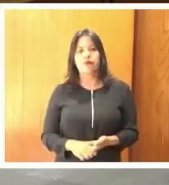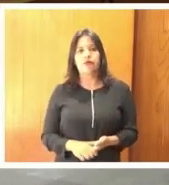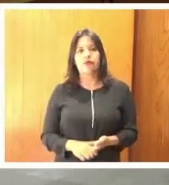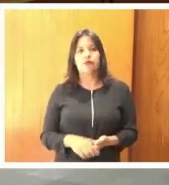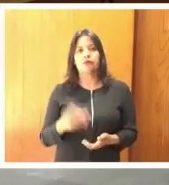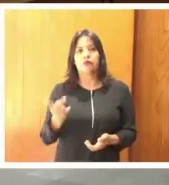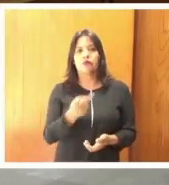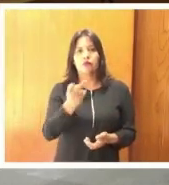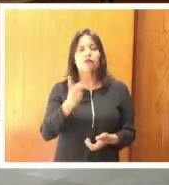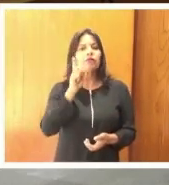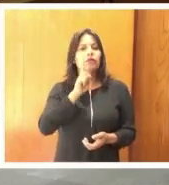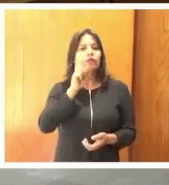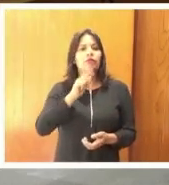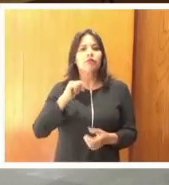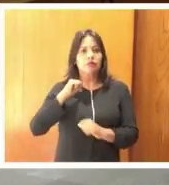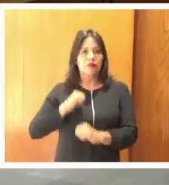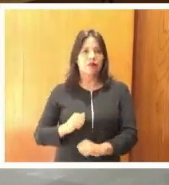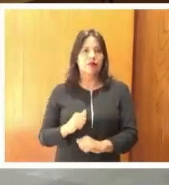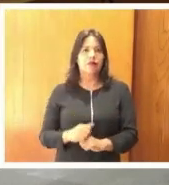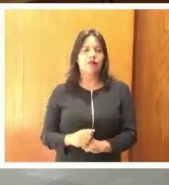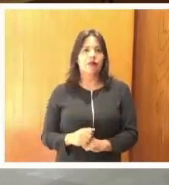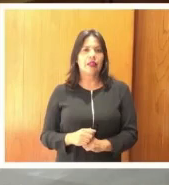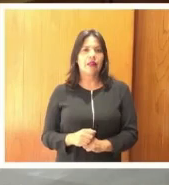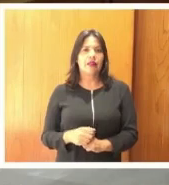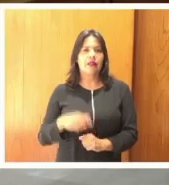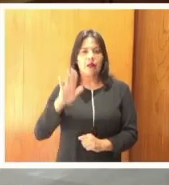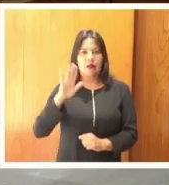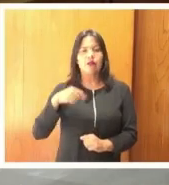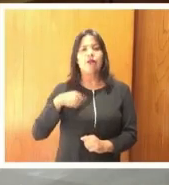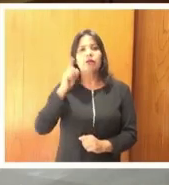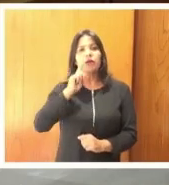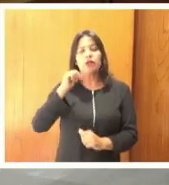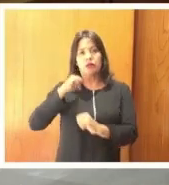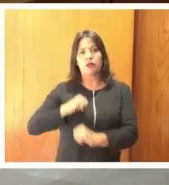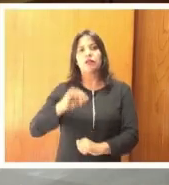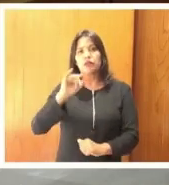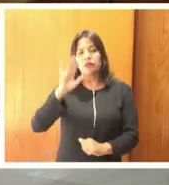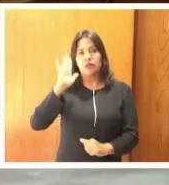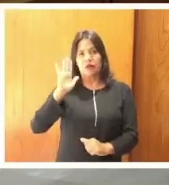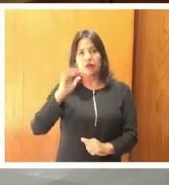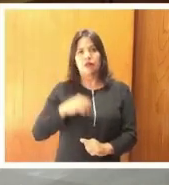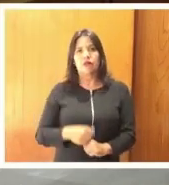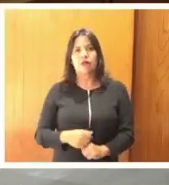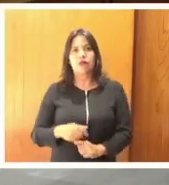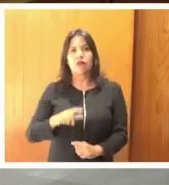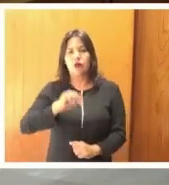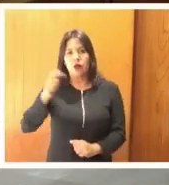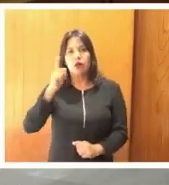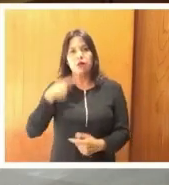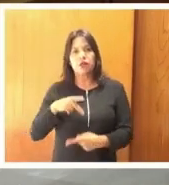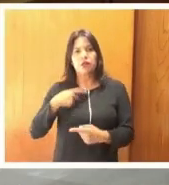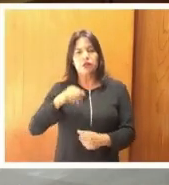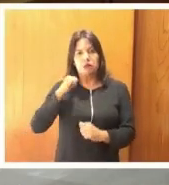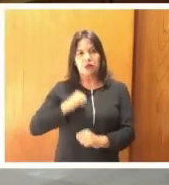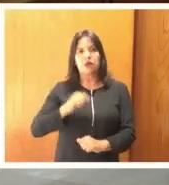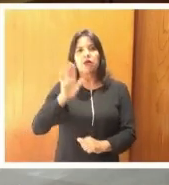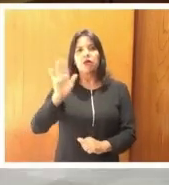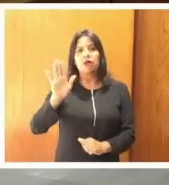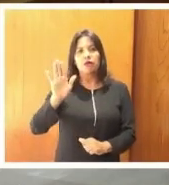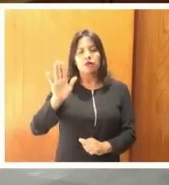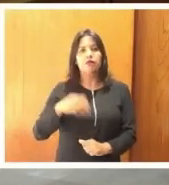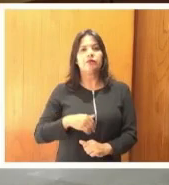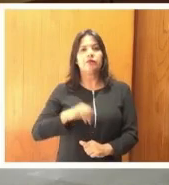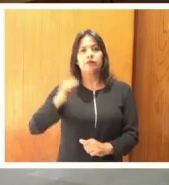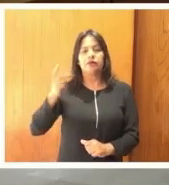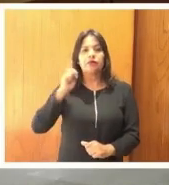Mejía Ayala. A favor. Comisionada Morales Martínez. A favor. Comisionado Parra Noriega. A favor.